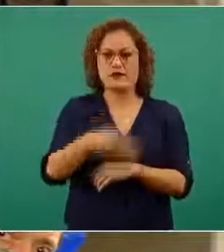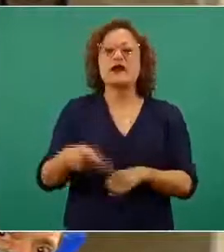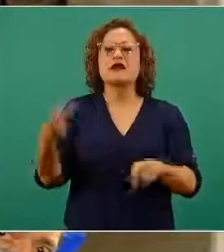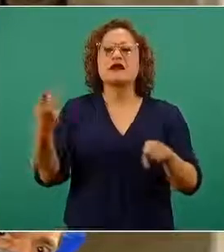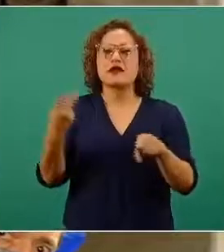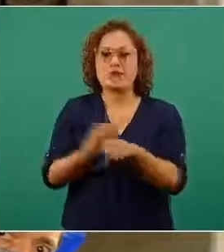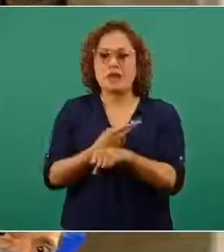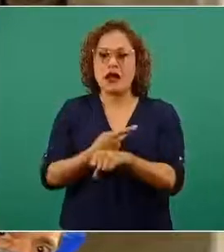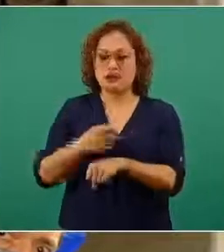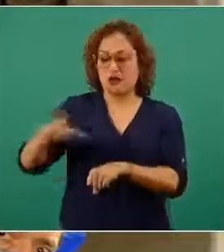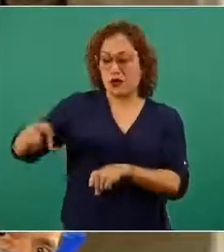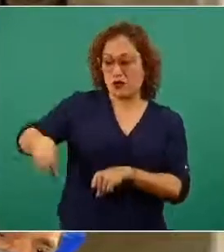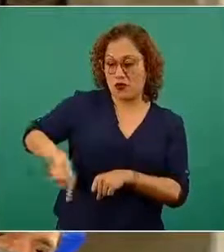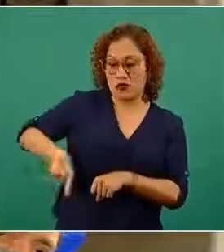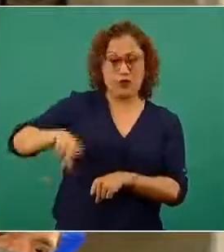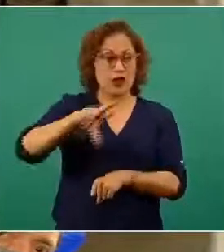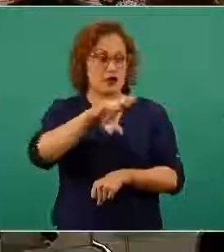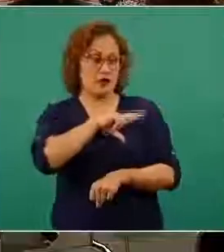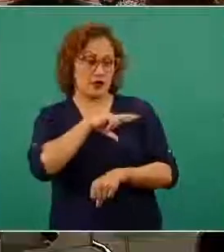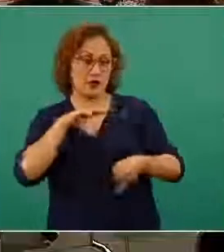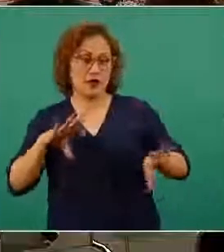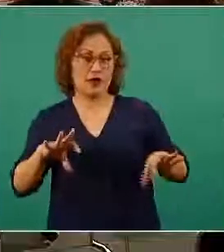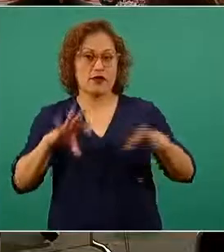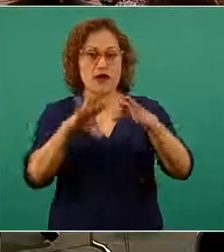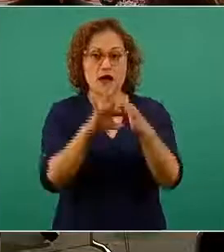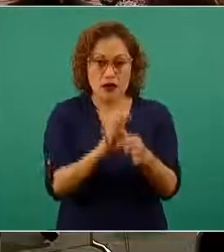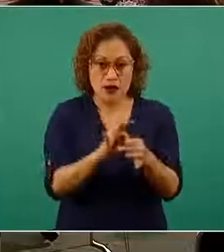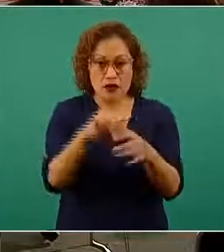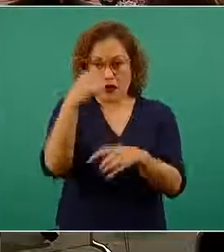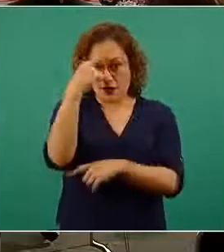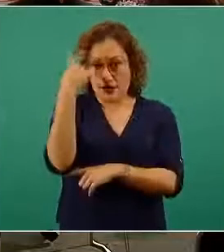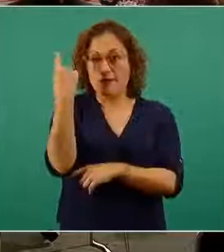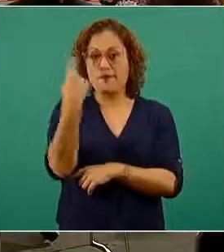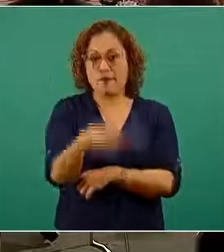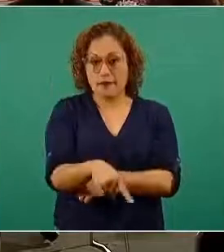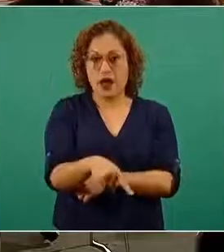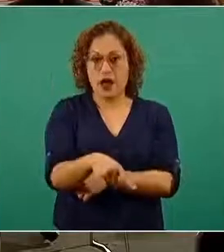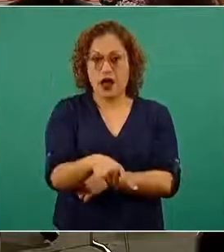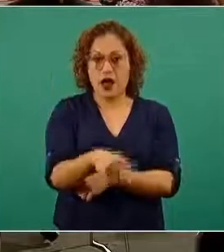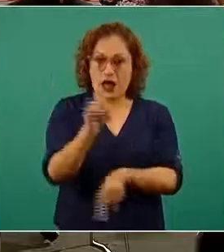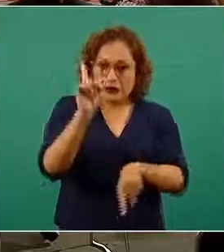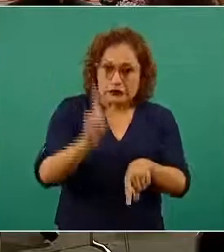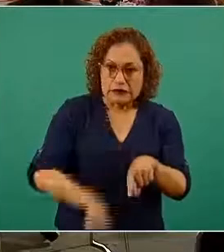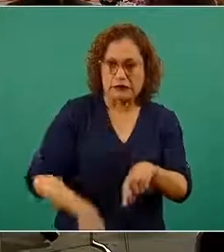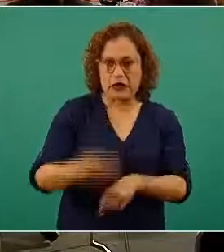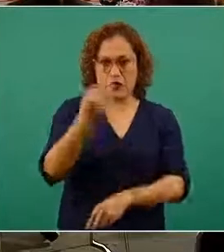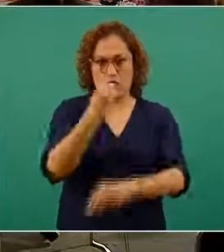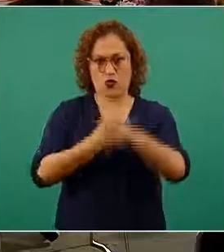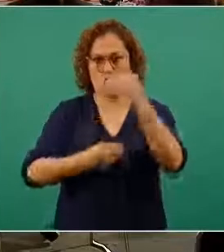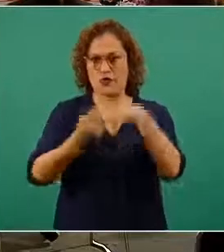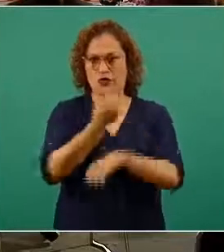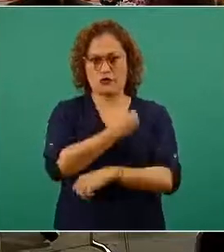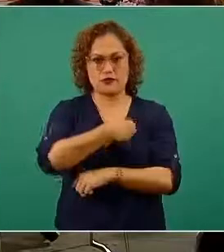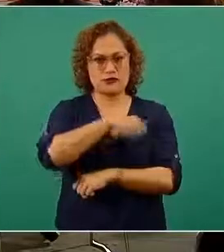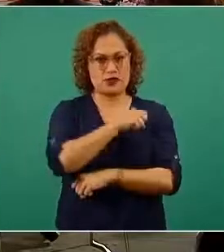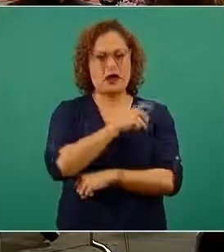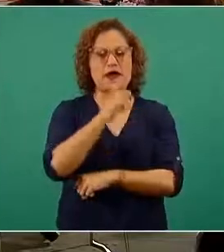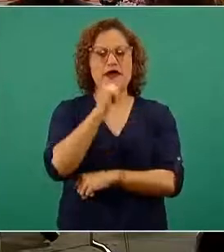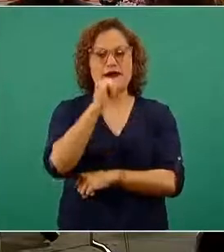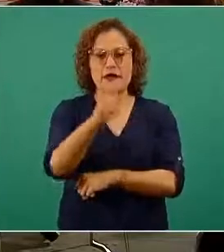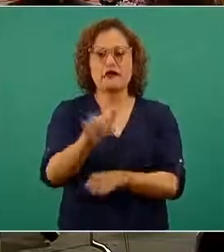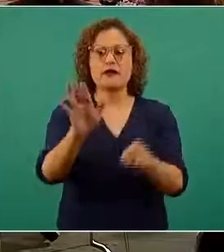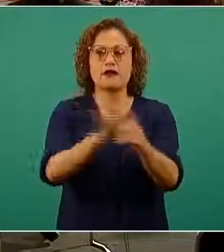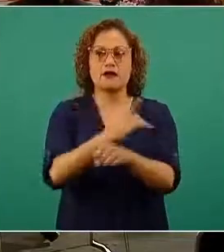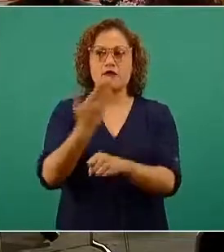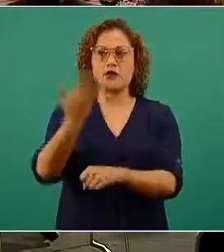privada para reducir la venta de alimentos chatarra, ya que tan solo en agosto del